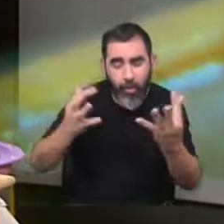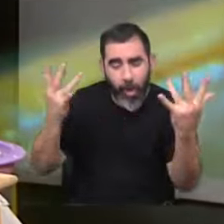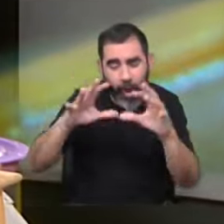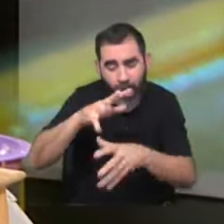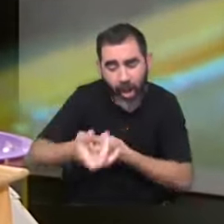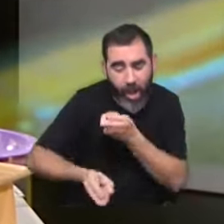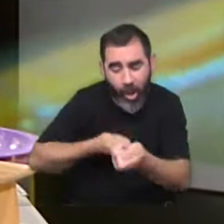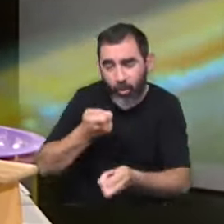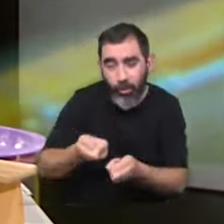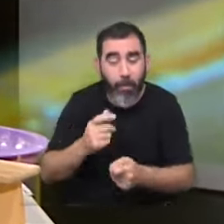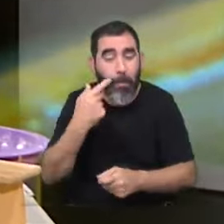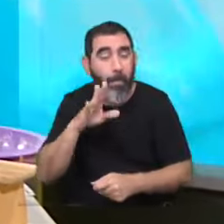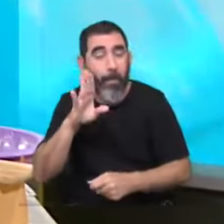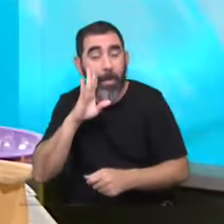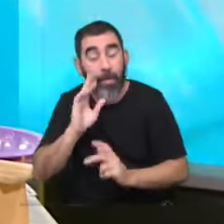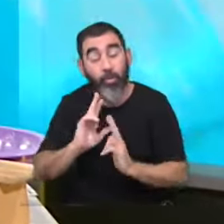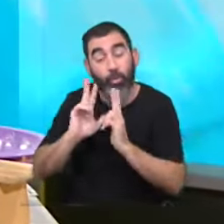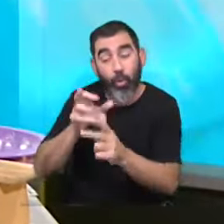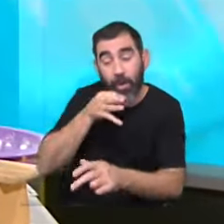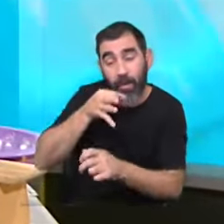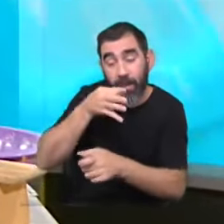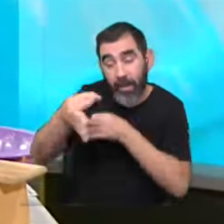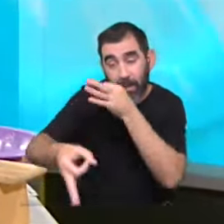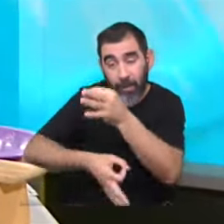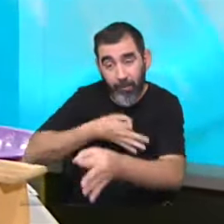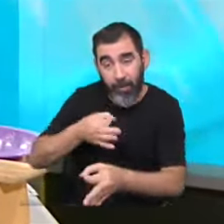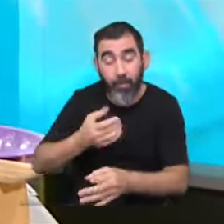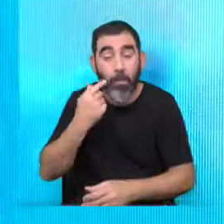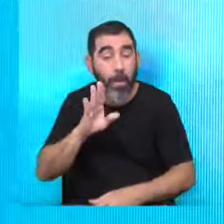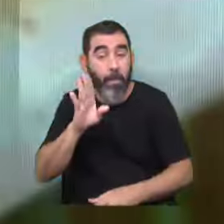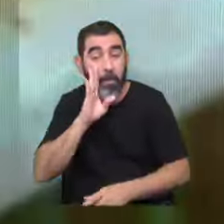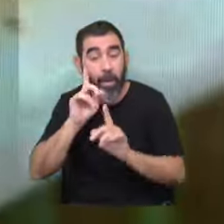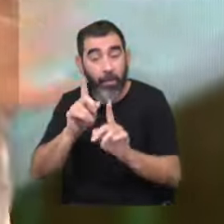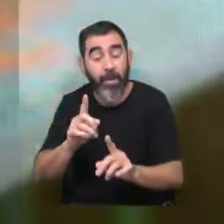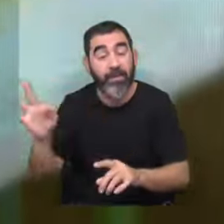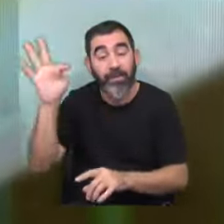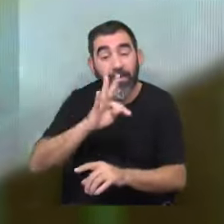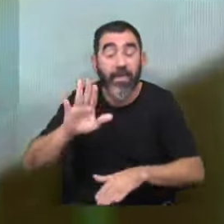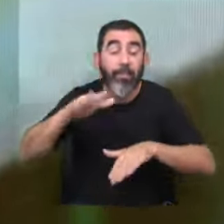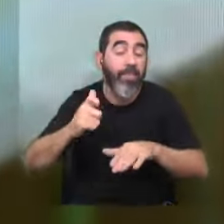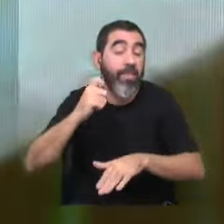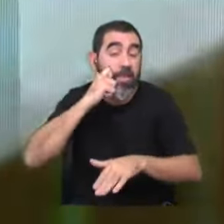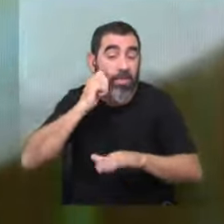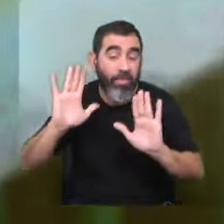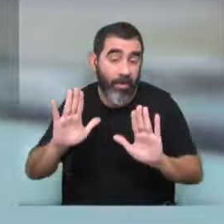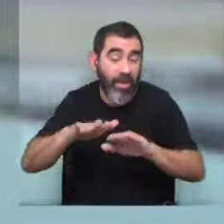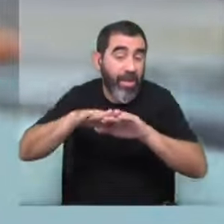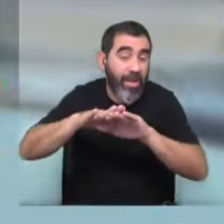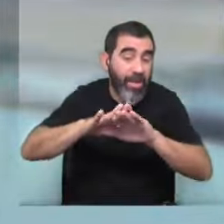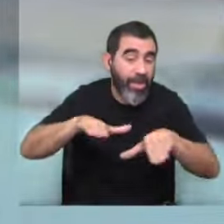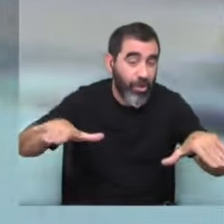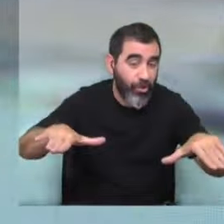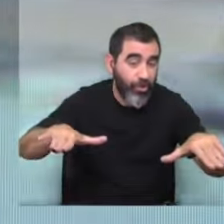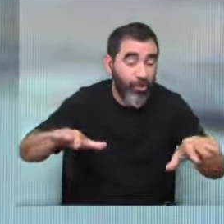yo les digo, bueno, a los padres también, cuando a veces son estos talleres que vienen también los papás, porque hacemos talleres según edades. Para el mini Peque